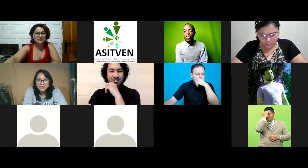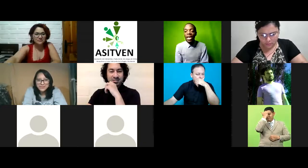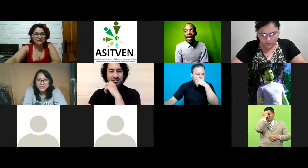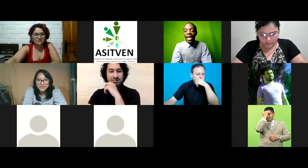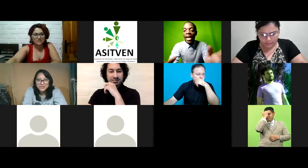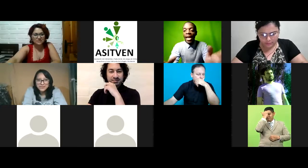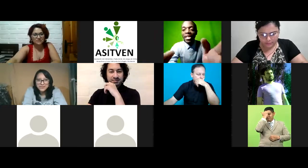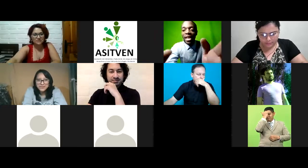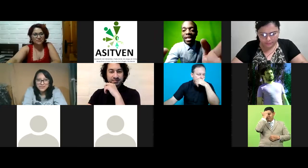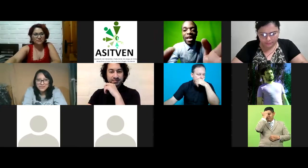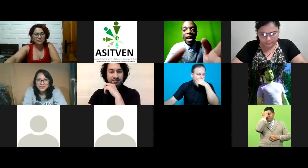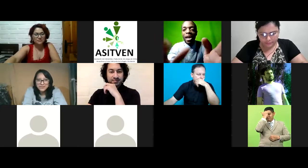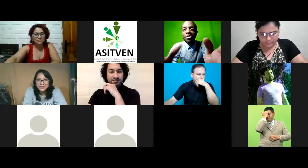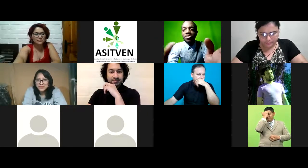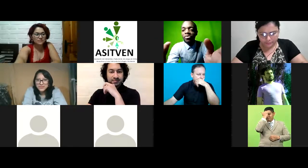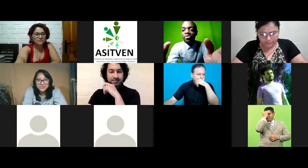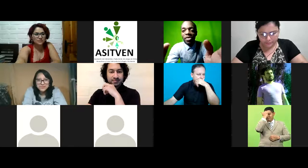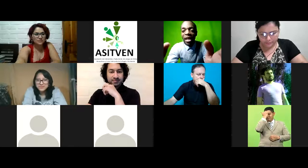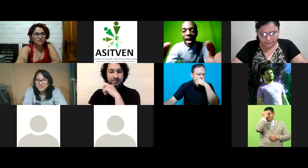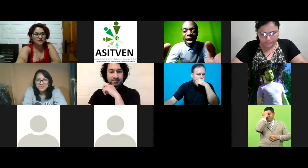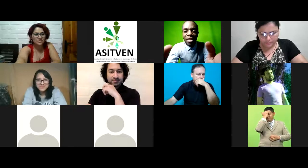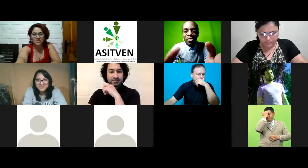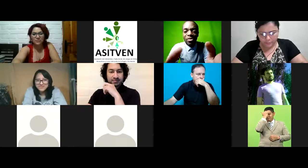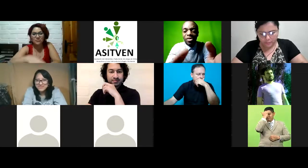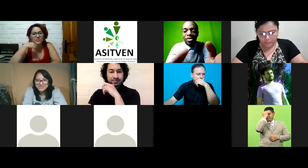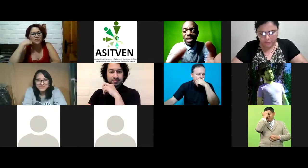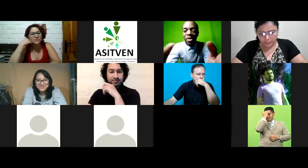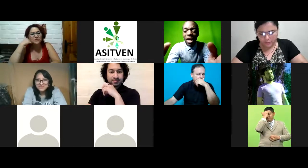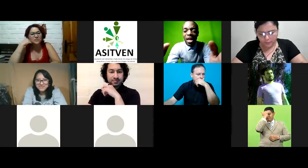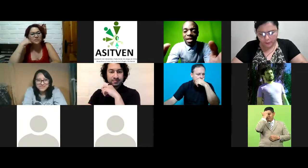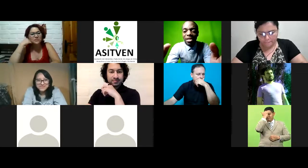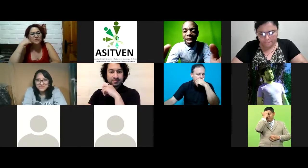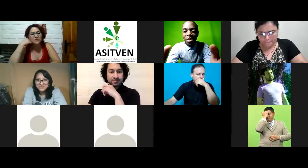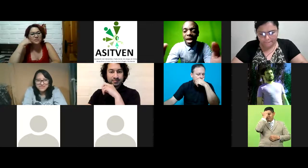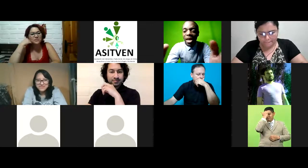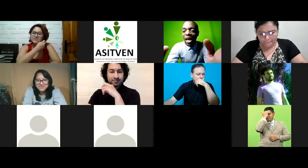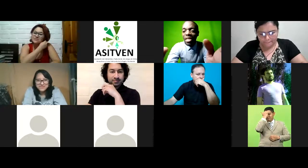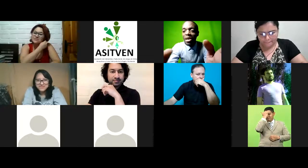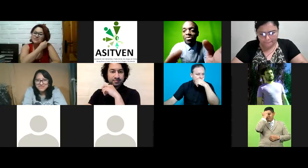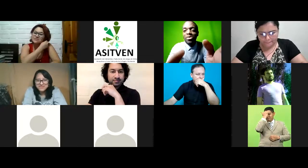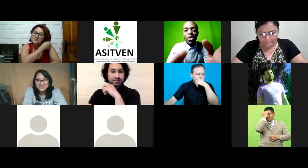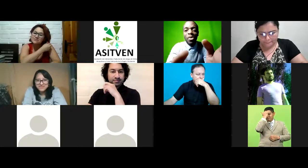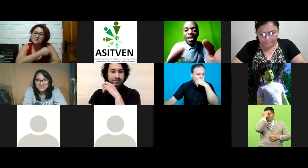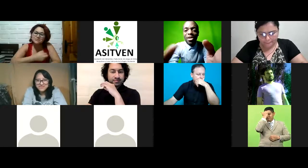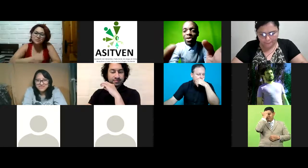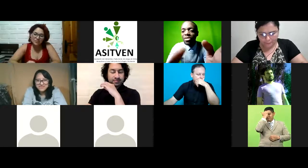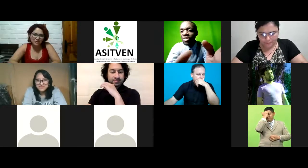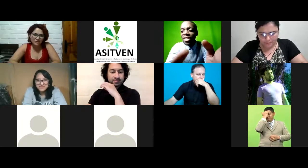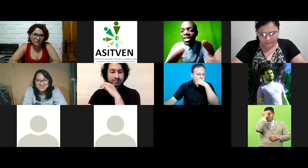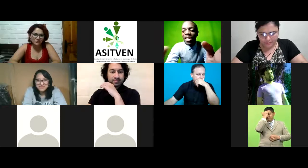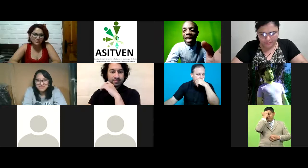No sé, Alejandra, Jessica, Natán, Rafael, Javier, Candy,